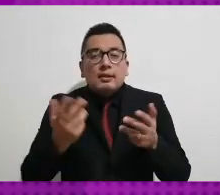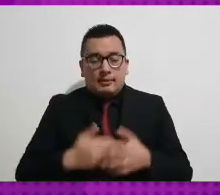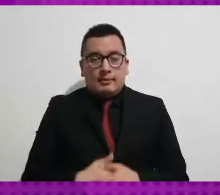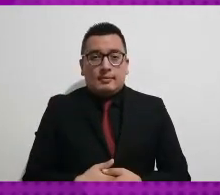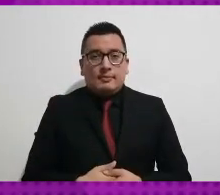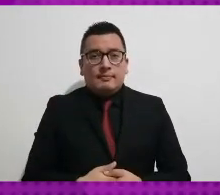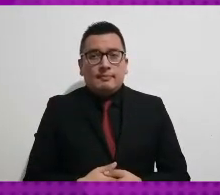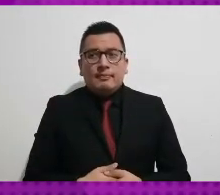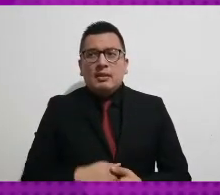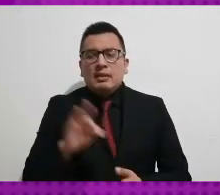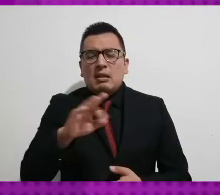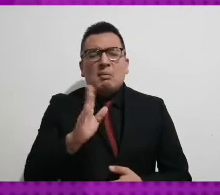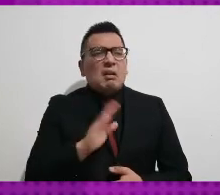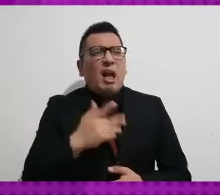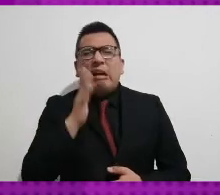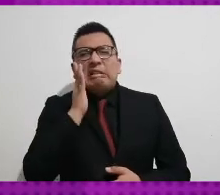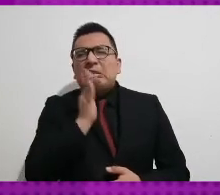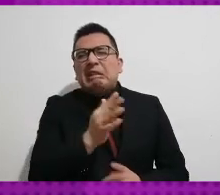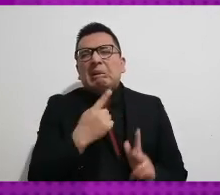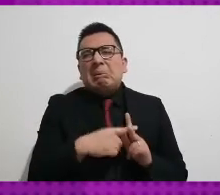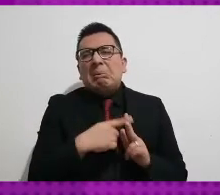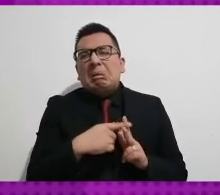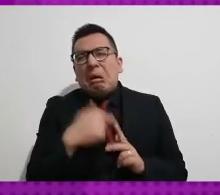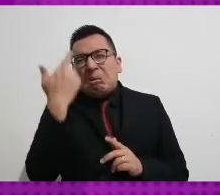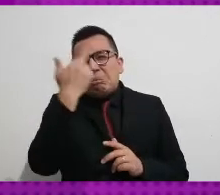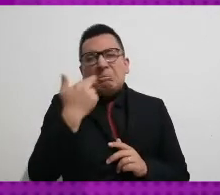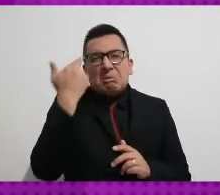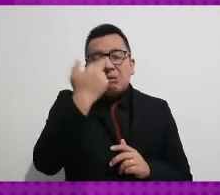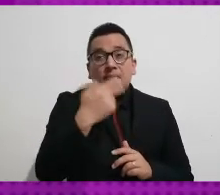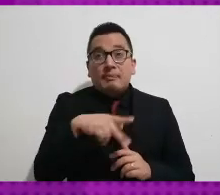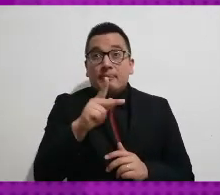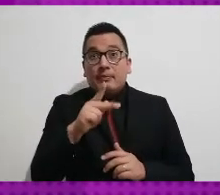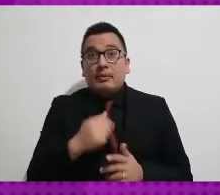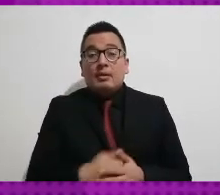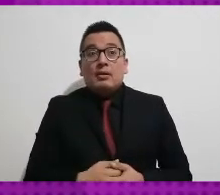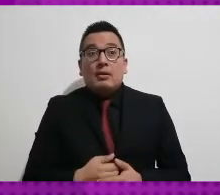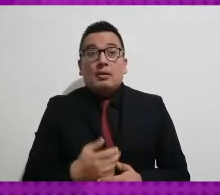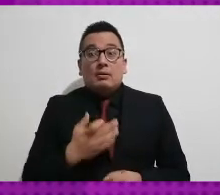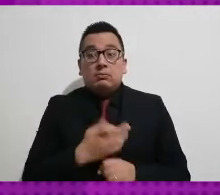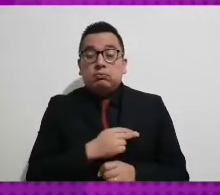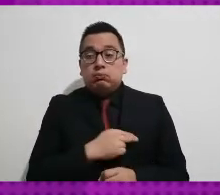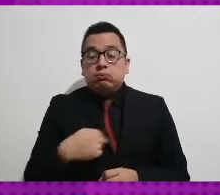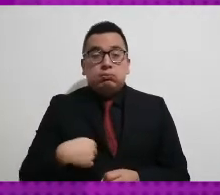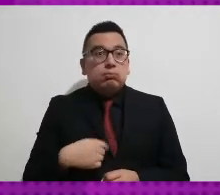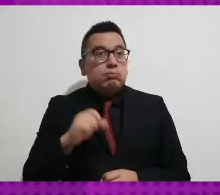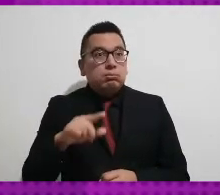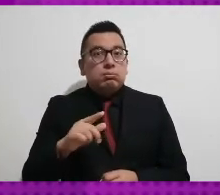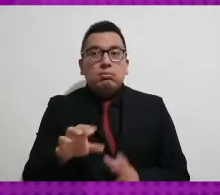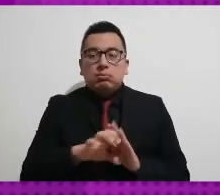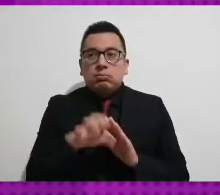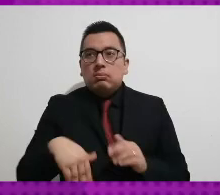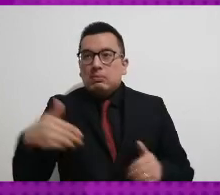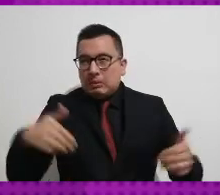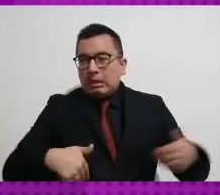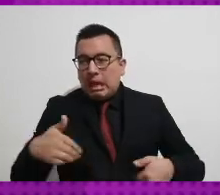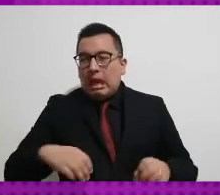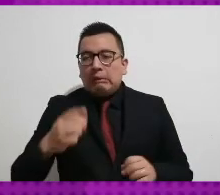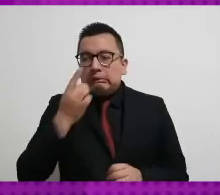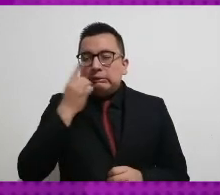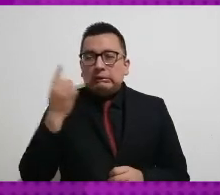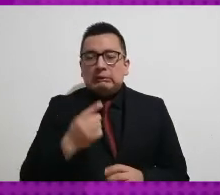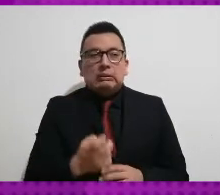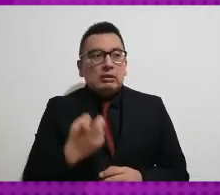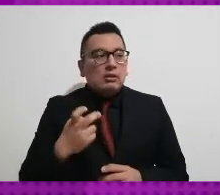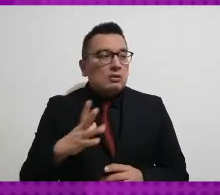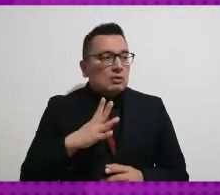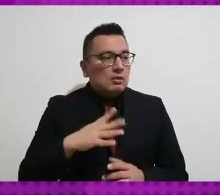Contraloría, que pareciera un poco simple el hablar de revisiones de auditoría, pero ahorita ya estamos hablando de las quejas y denuncias y es un